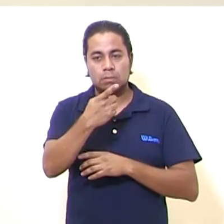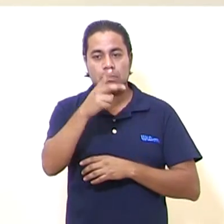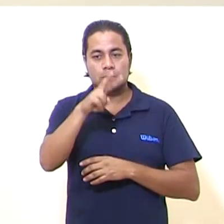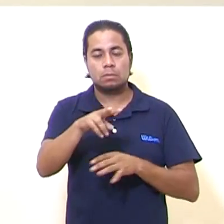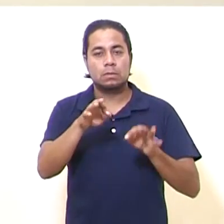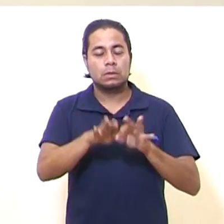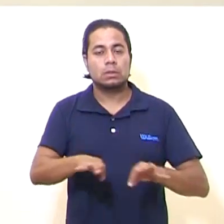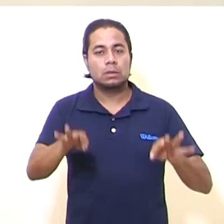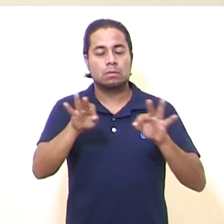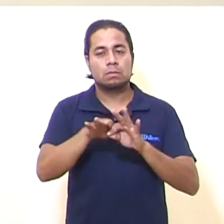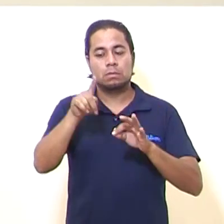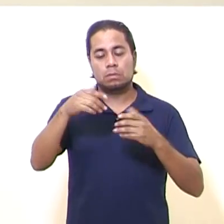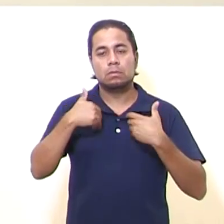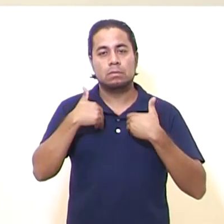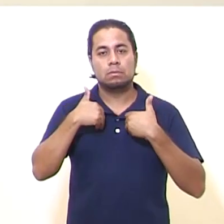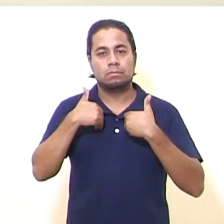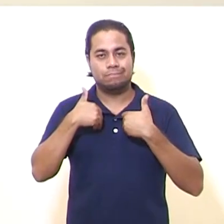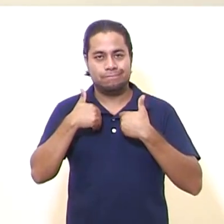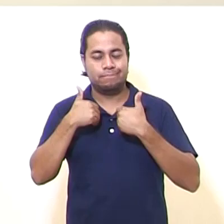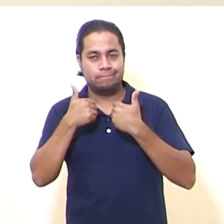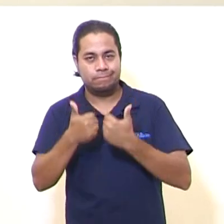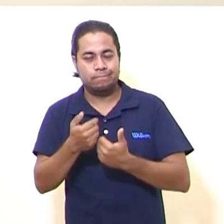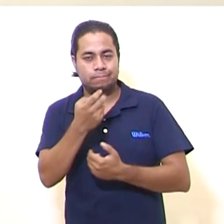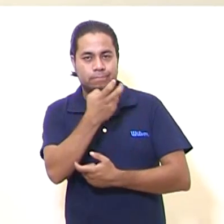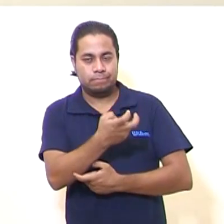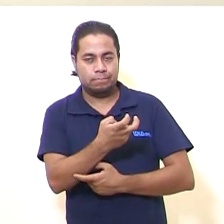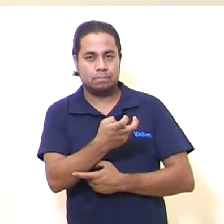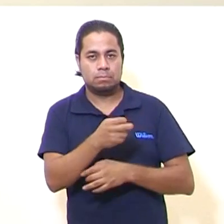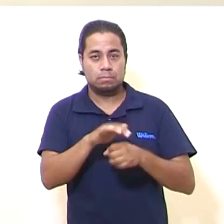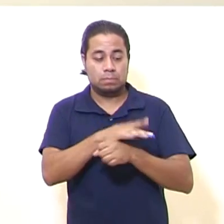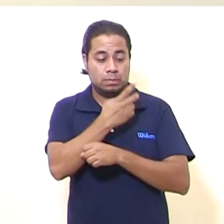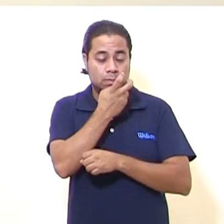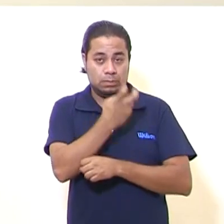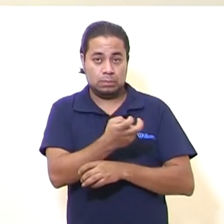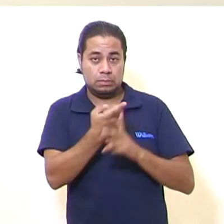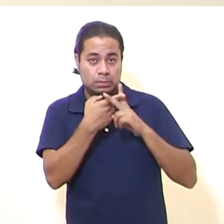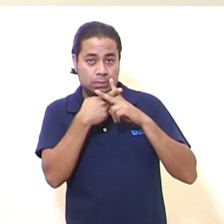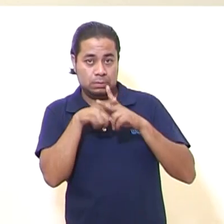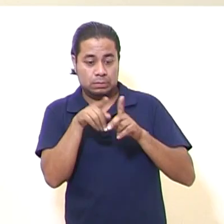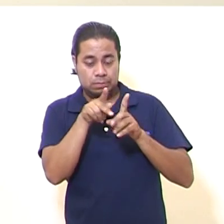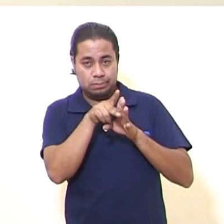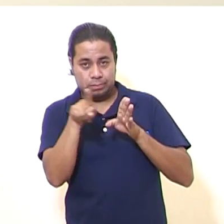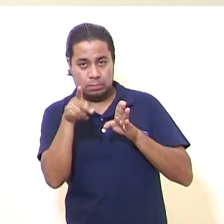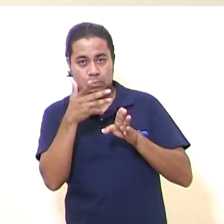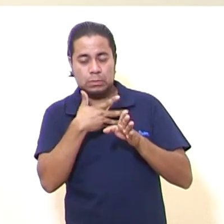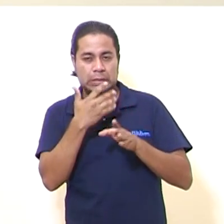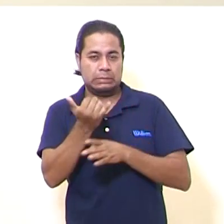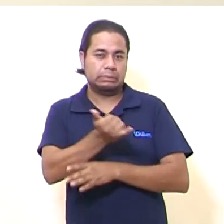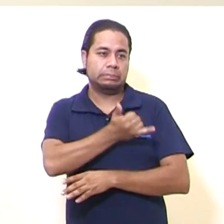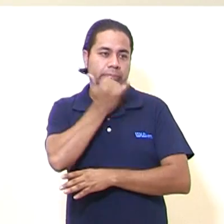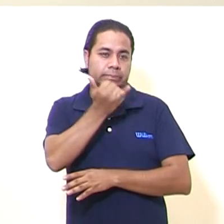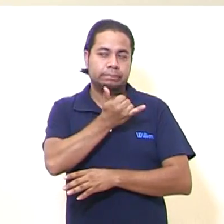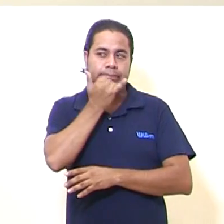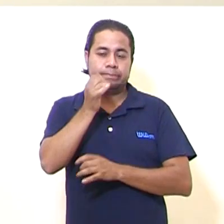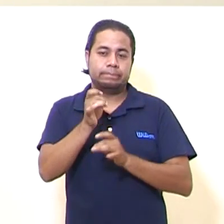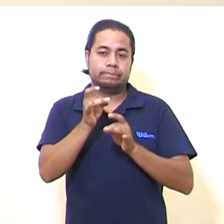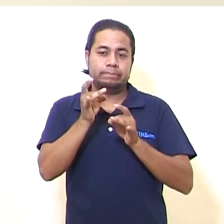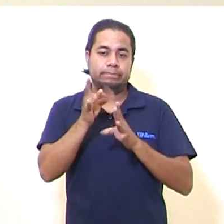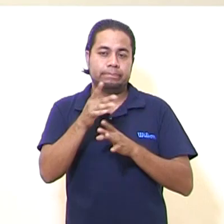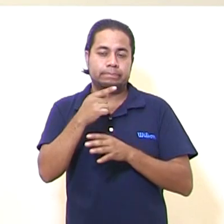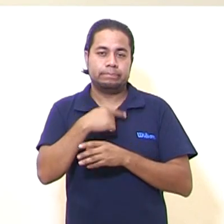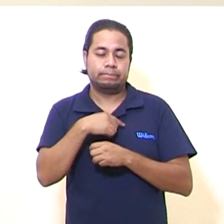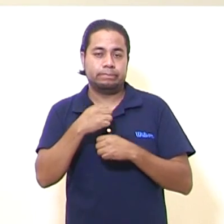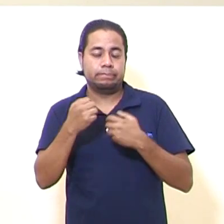importantes que tú las entiendas y las comprendas, porque a partir de esto vienen algunos errores que nosotros tenemos al momento